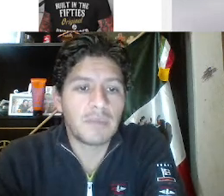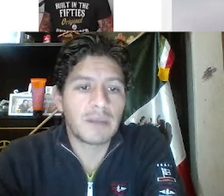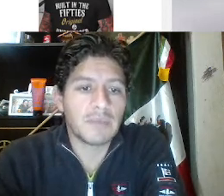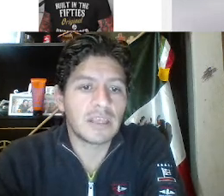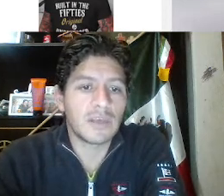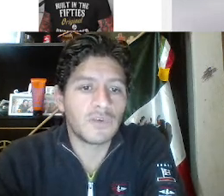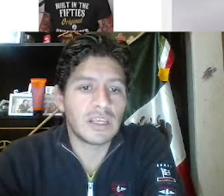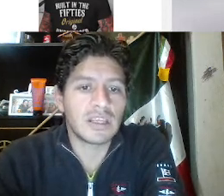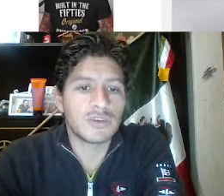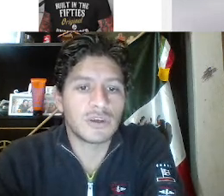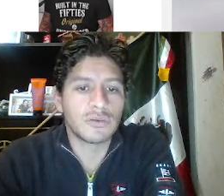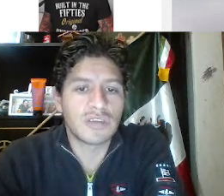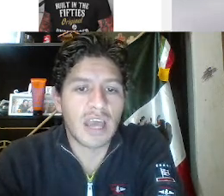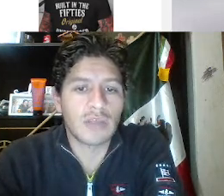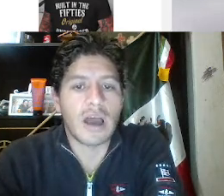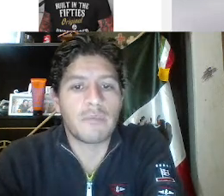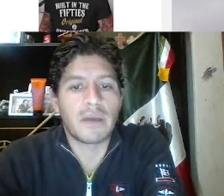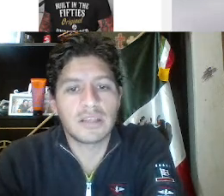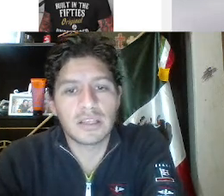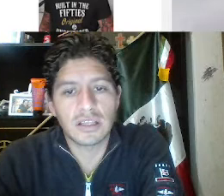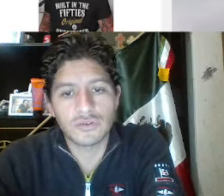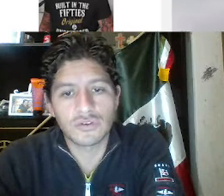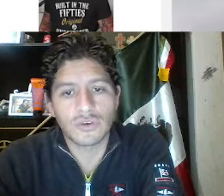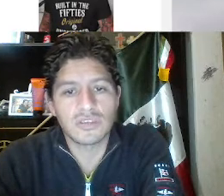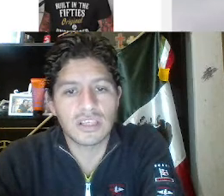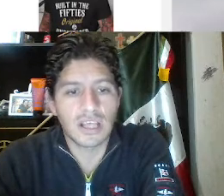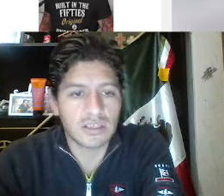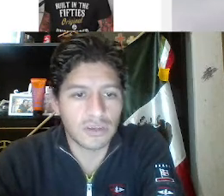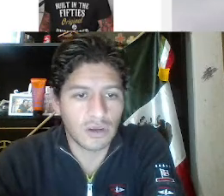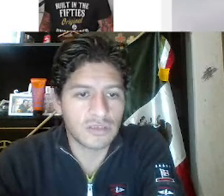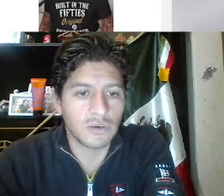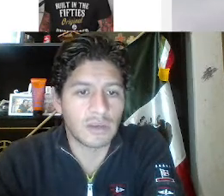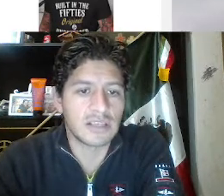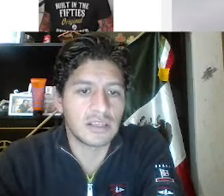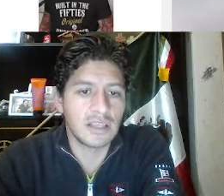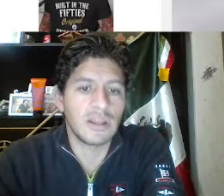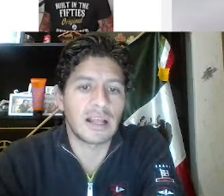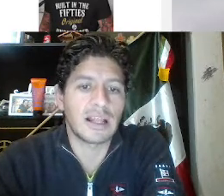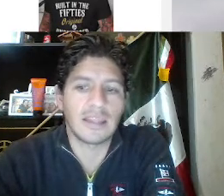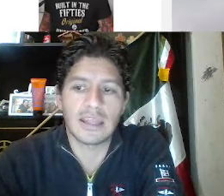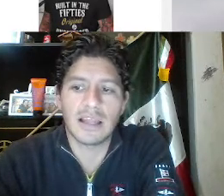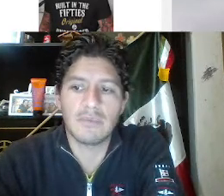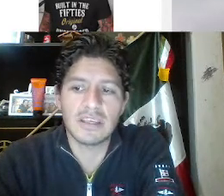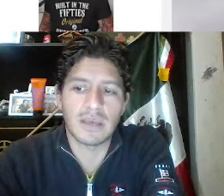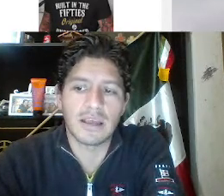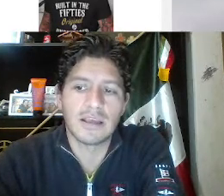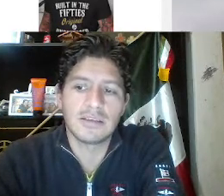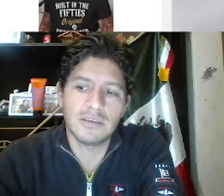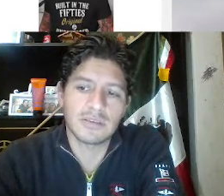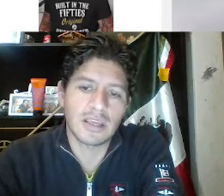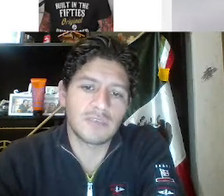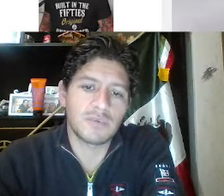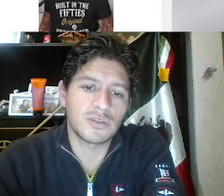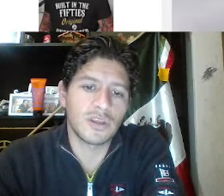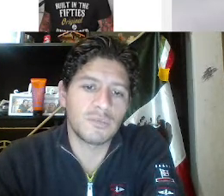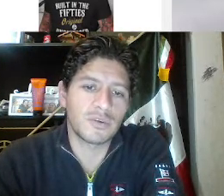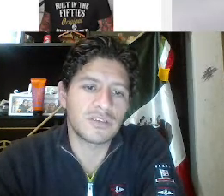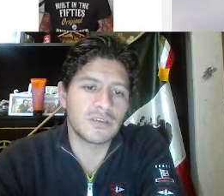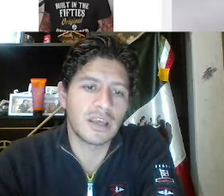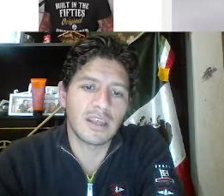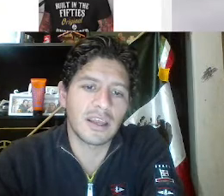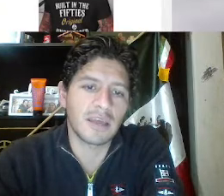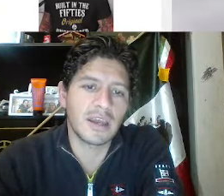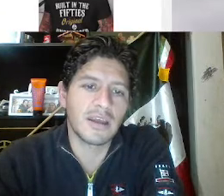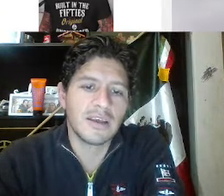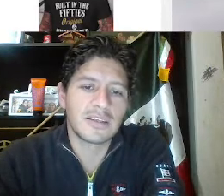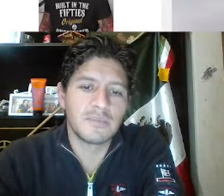que permite definir dicho enunciado a partir de sus consideraciones sobre el sentido y la claridad de la misma. Sí, o sea, ya después de todo el proceso ya